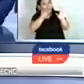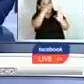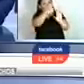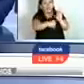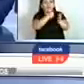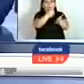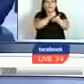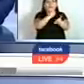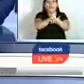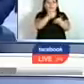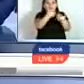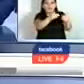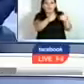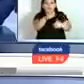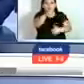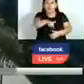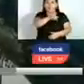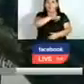nuestro país.